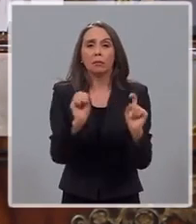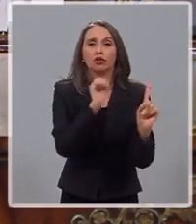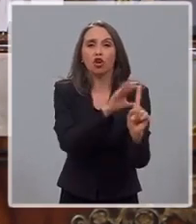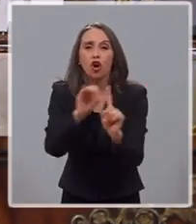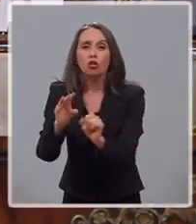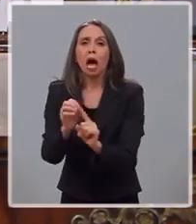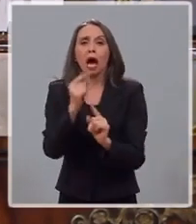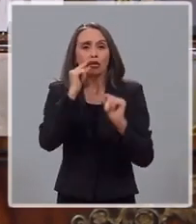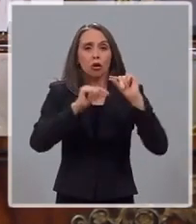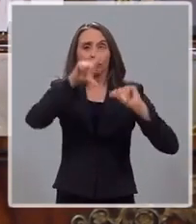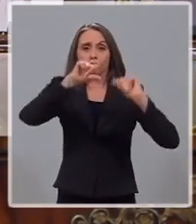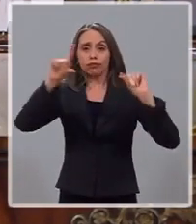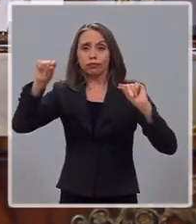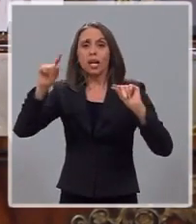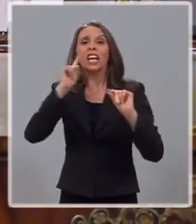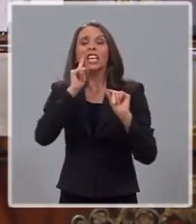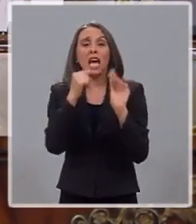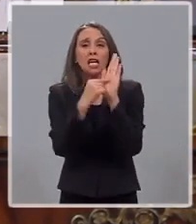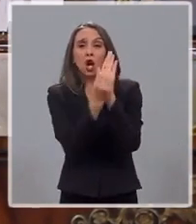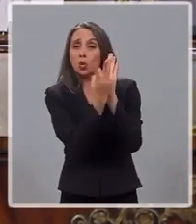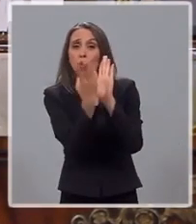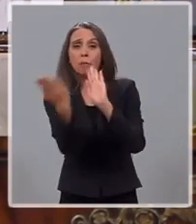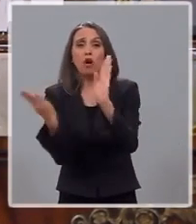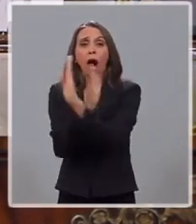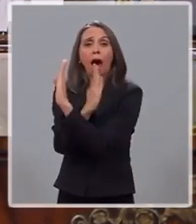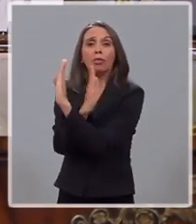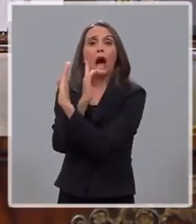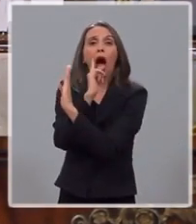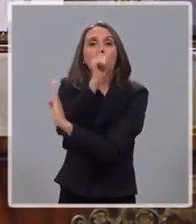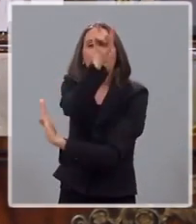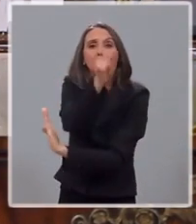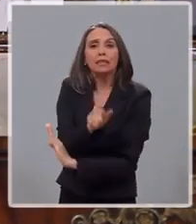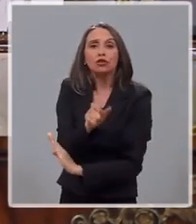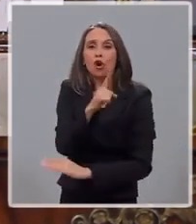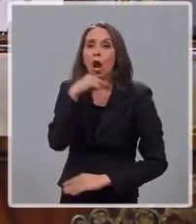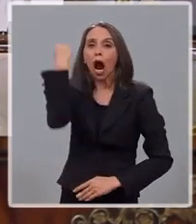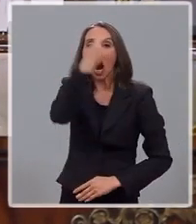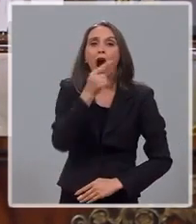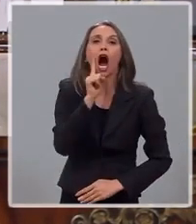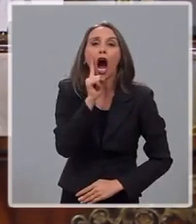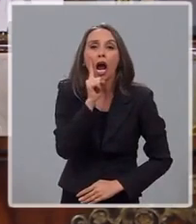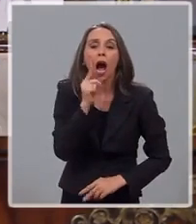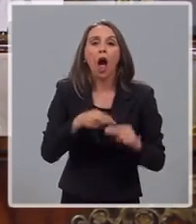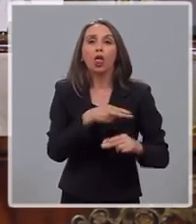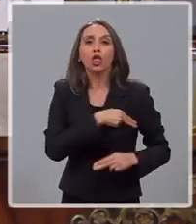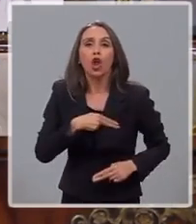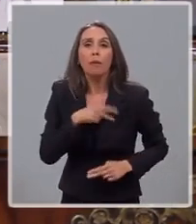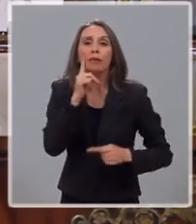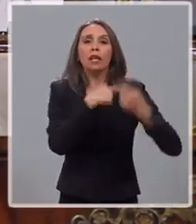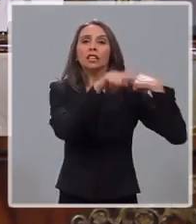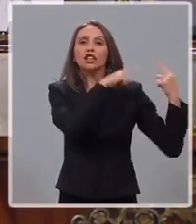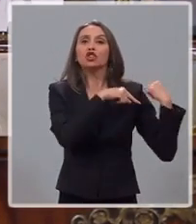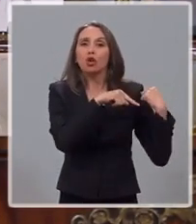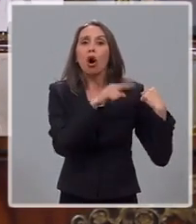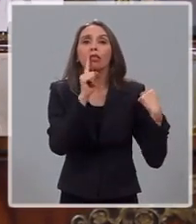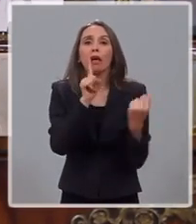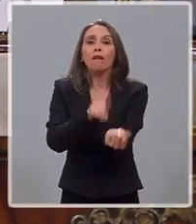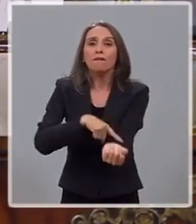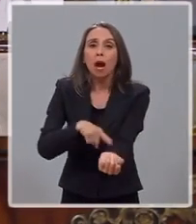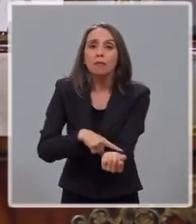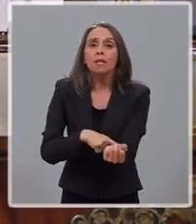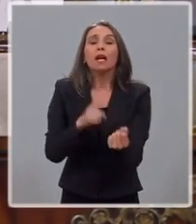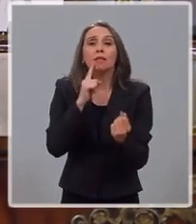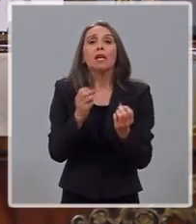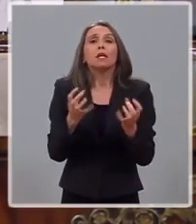hay personas con un nombre con un rostro con una historia con una familia y por cierto con